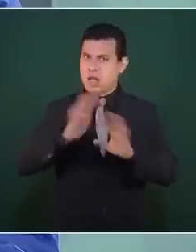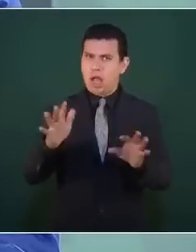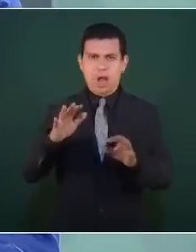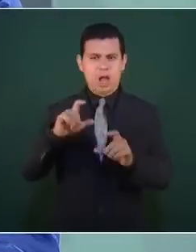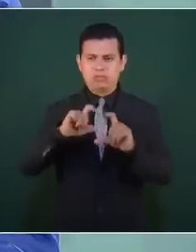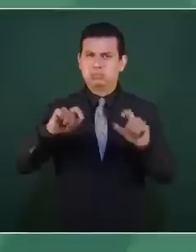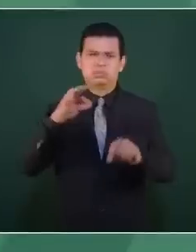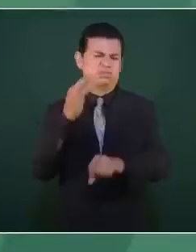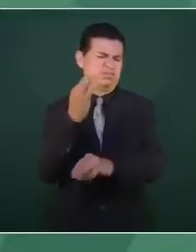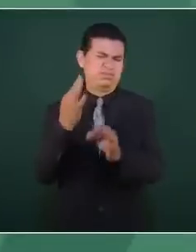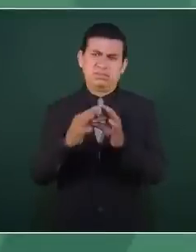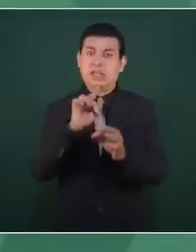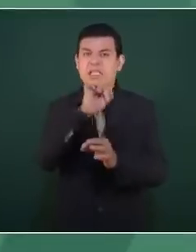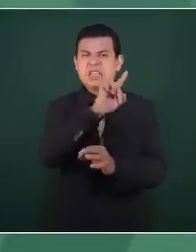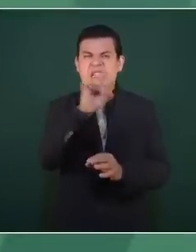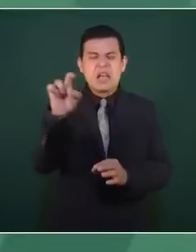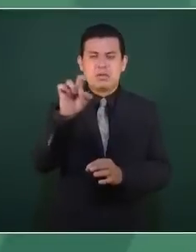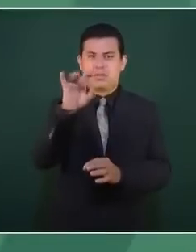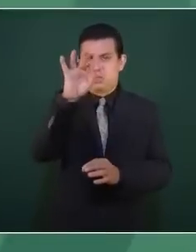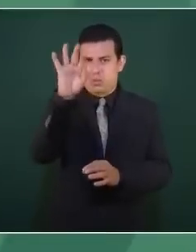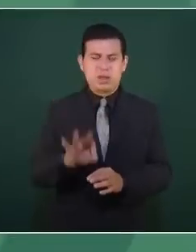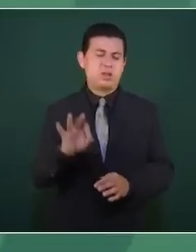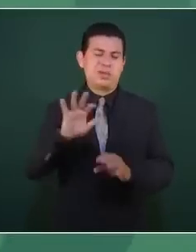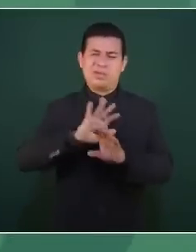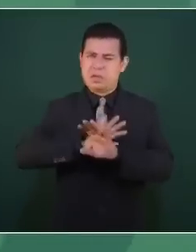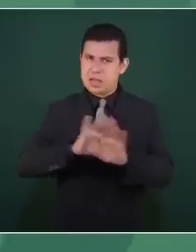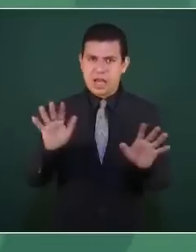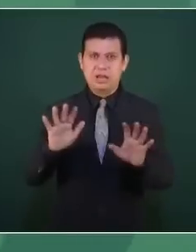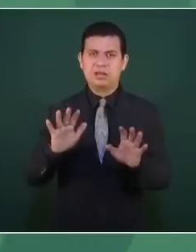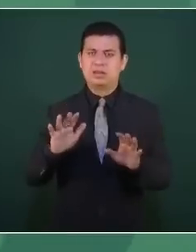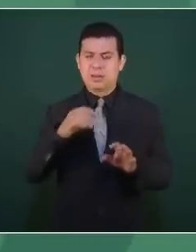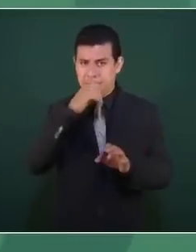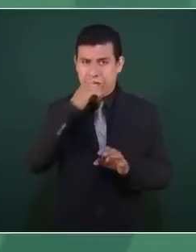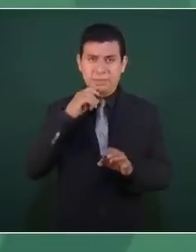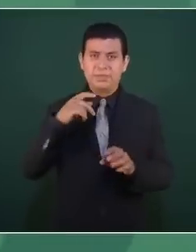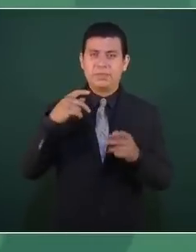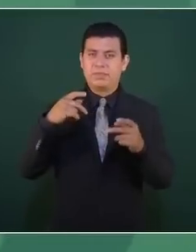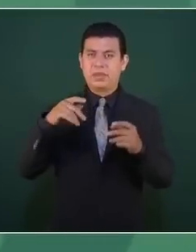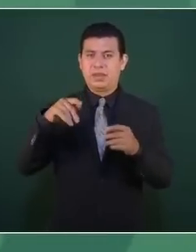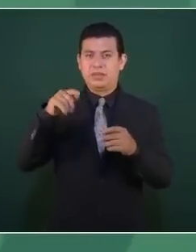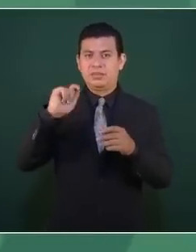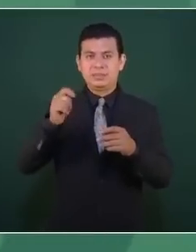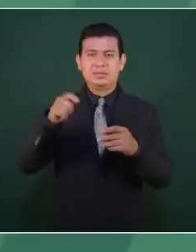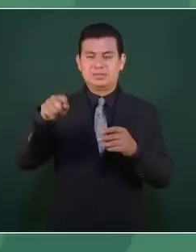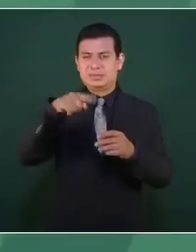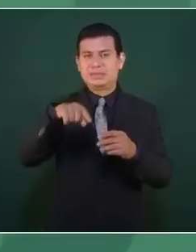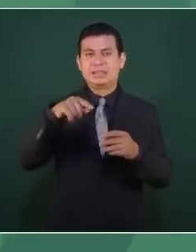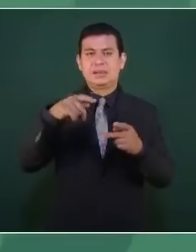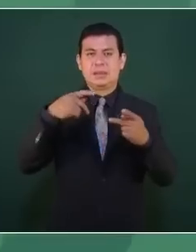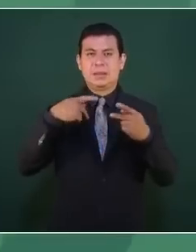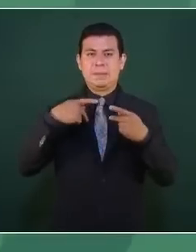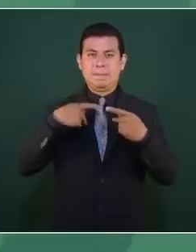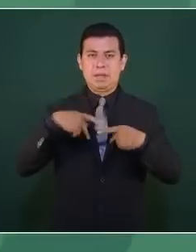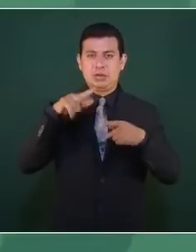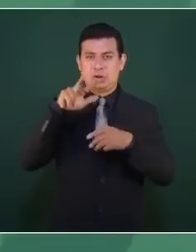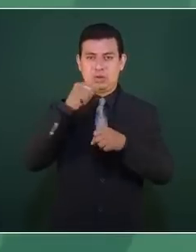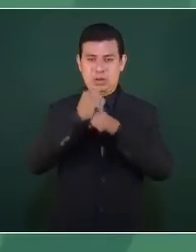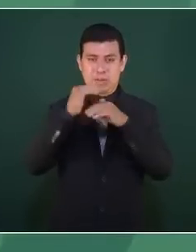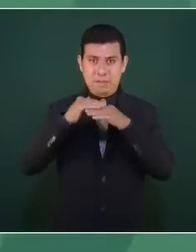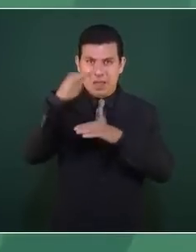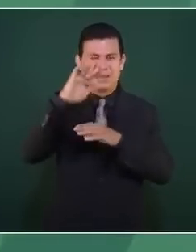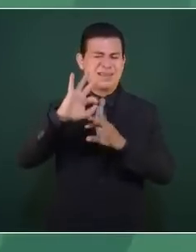de vacunar al 100% de los mayores de 18 años.